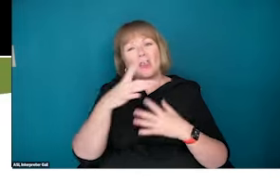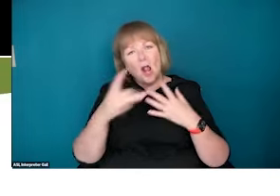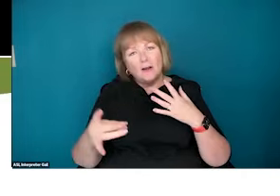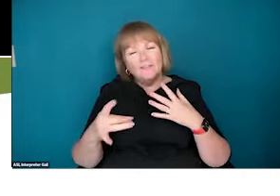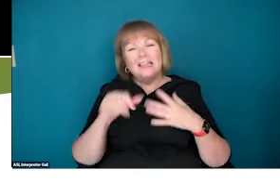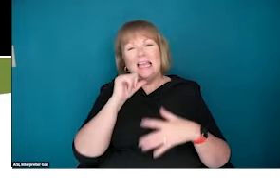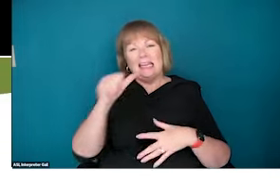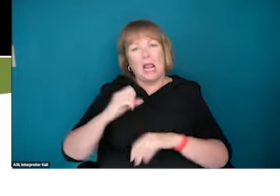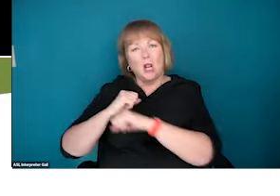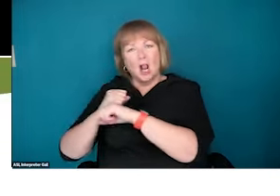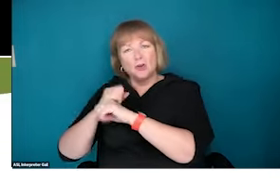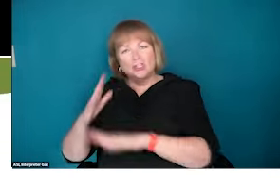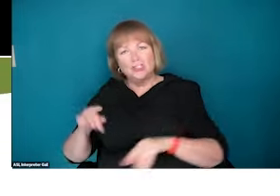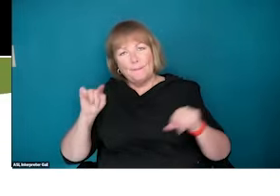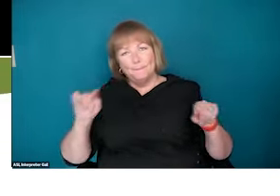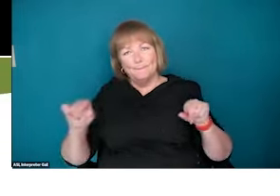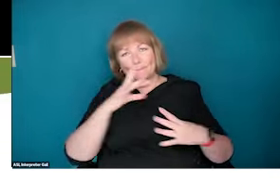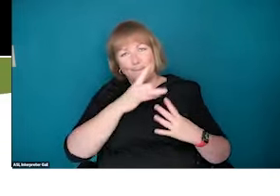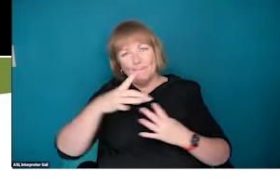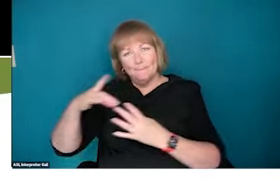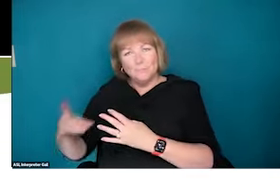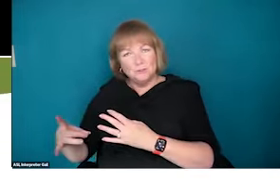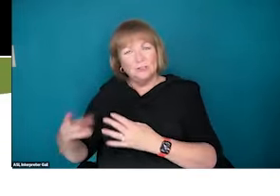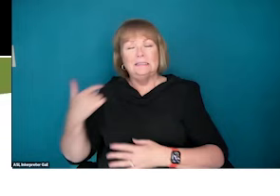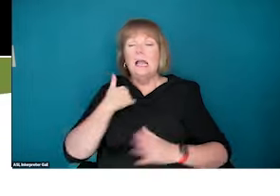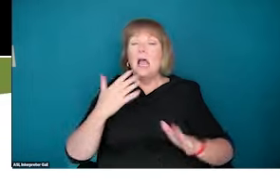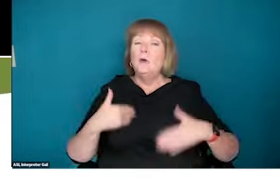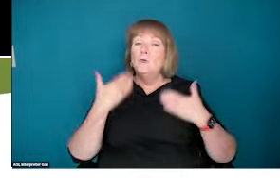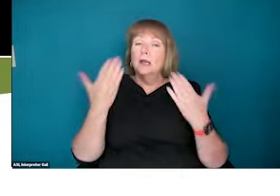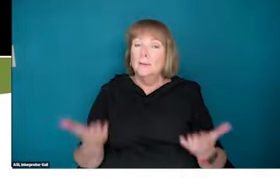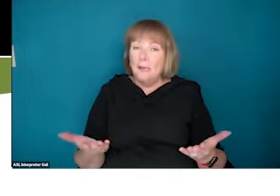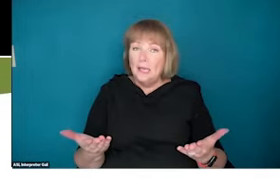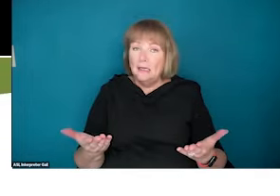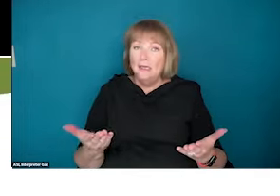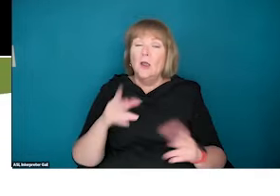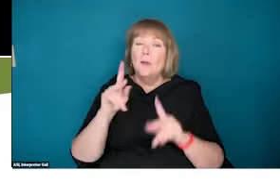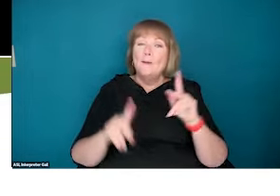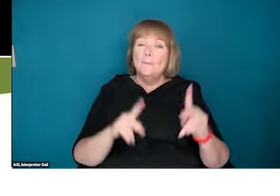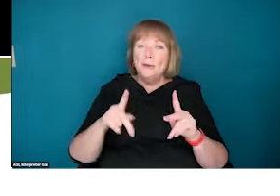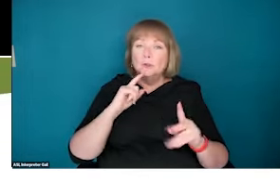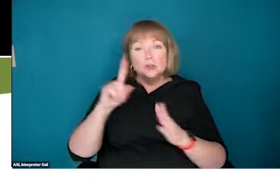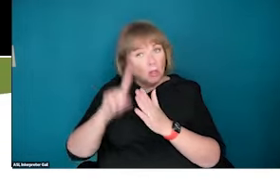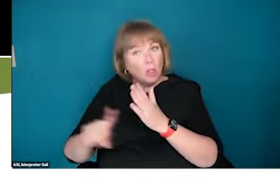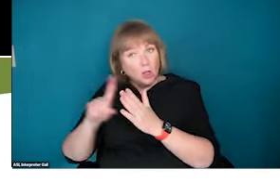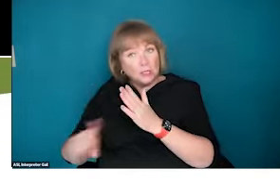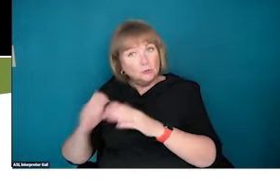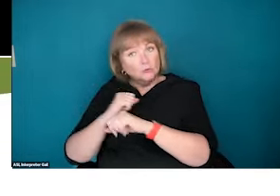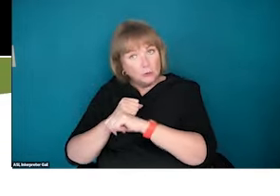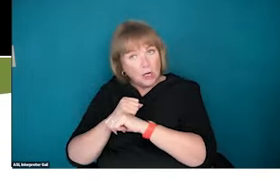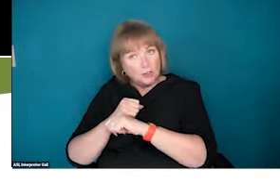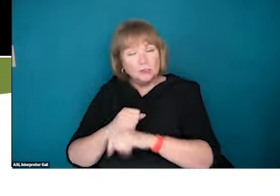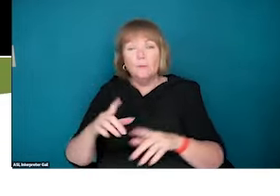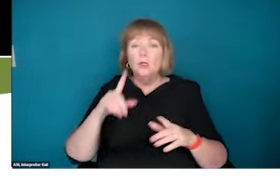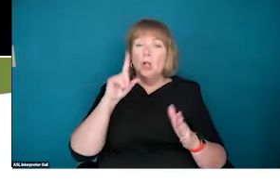variedades en las cuales podemos navegar este proceso, desde las más restrictivas como la custodia hasta las menos restrictivas